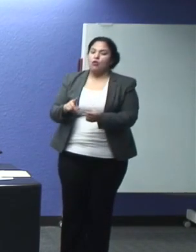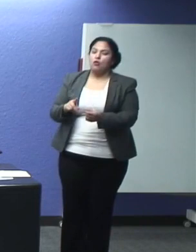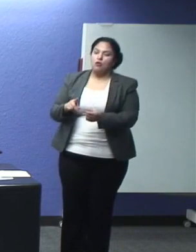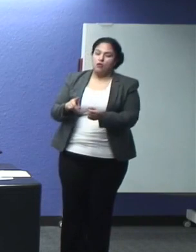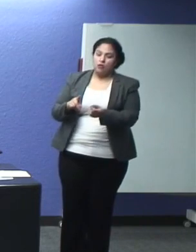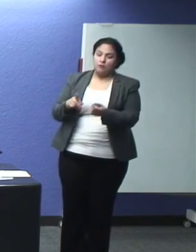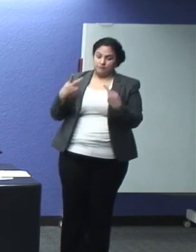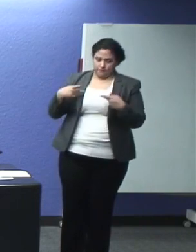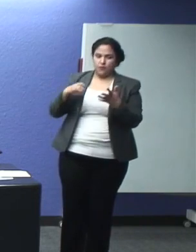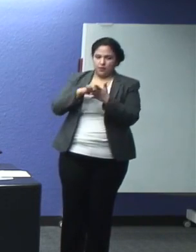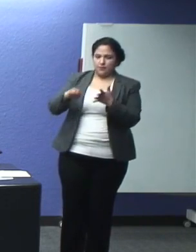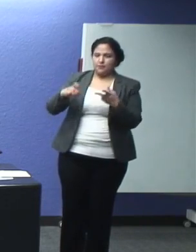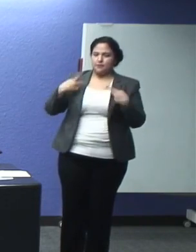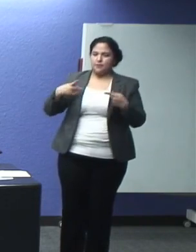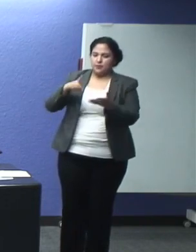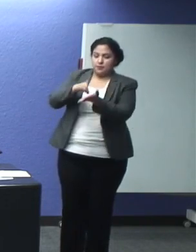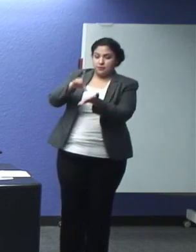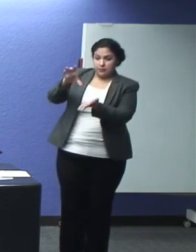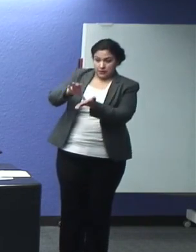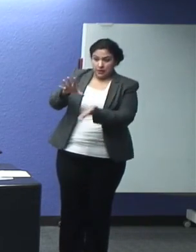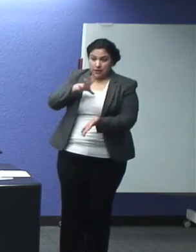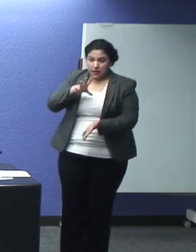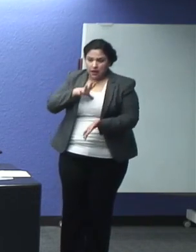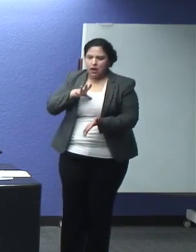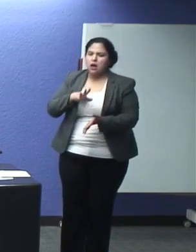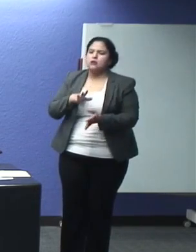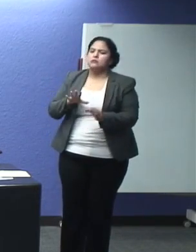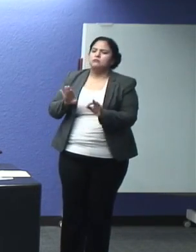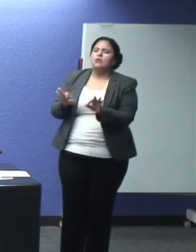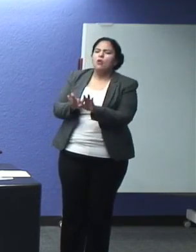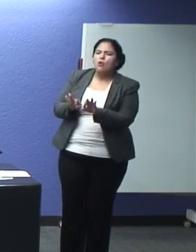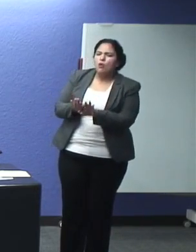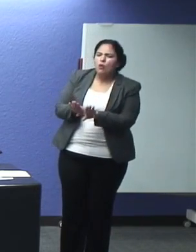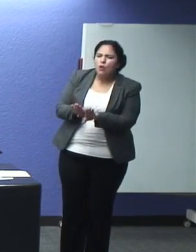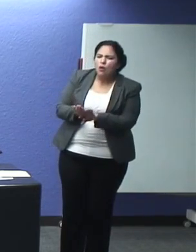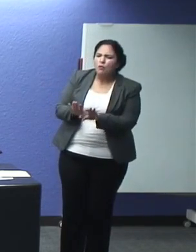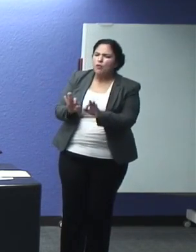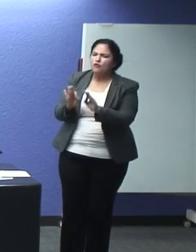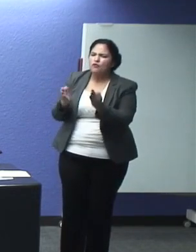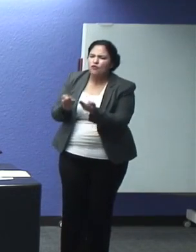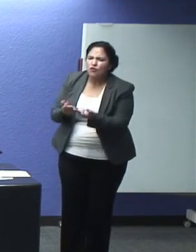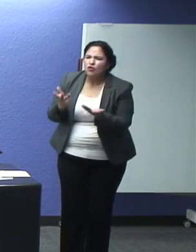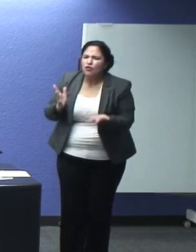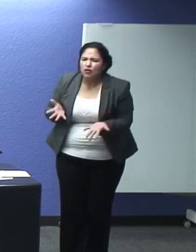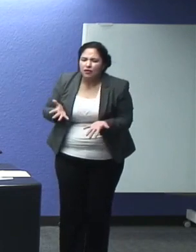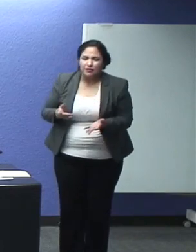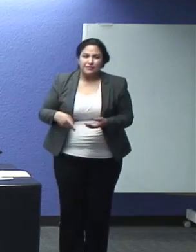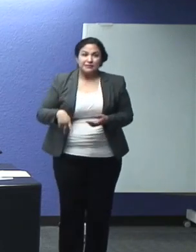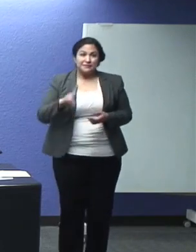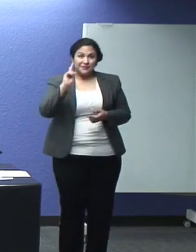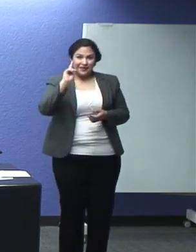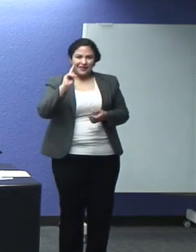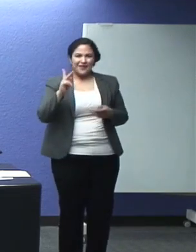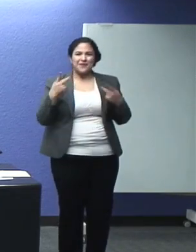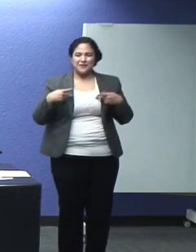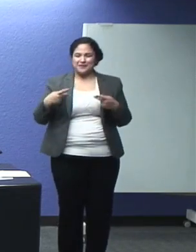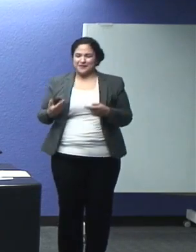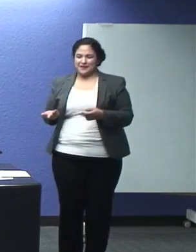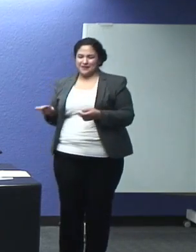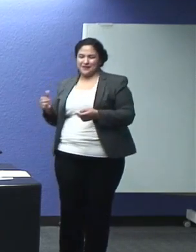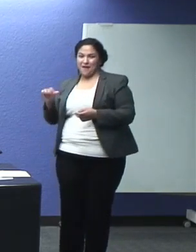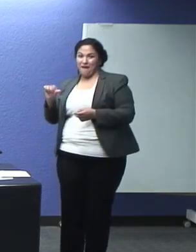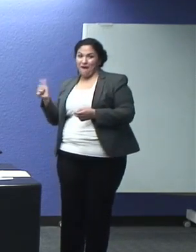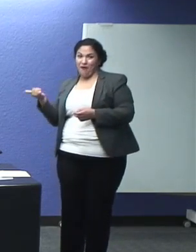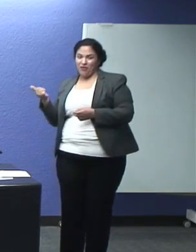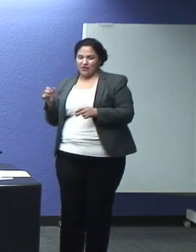personas con discapacidad. Sin embargo, uno de los problemas de ser la última casi en la mesa es que las personas que anteceden, pues de